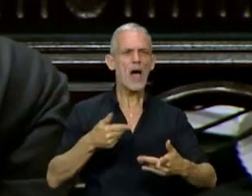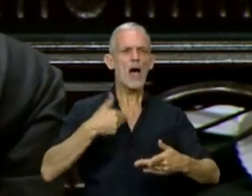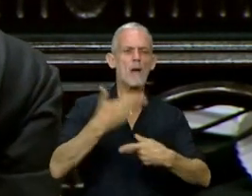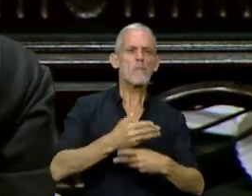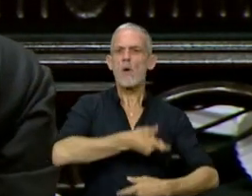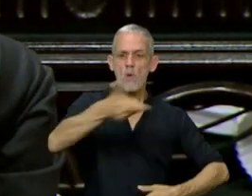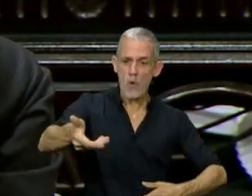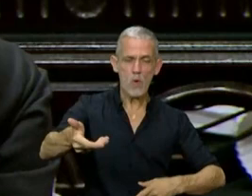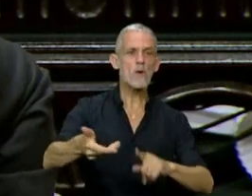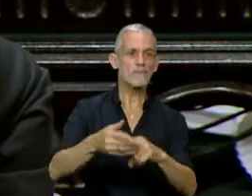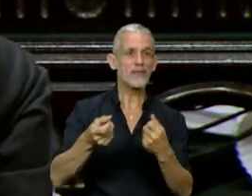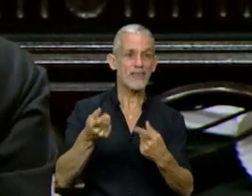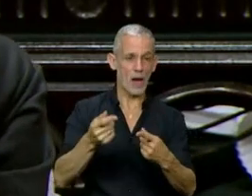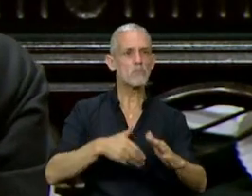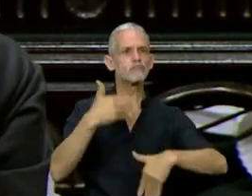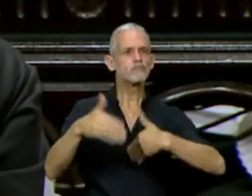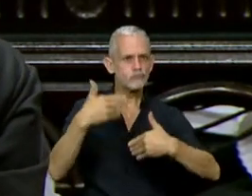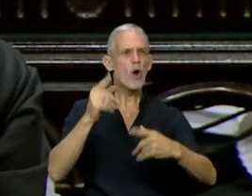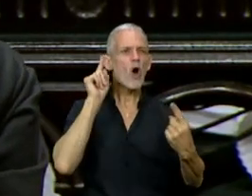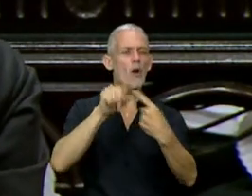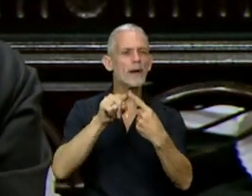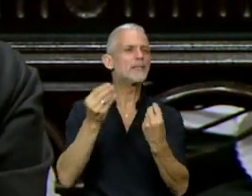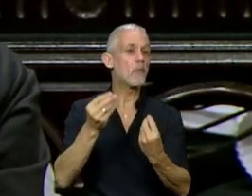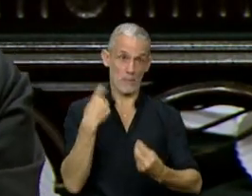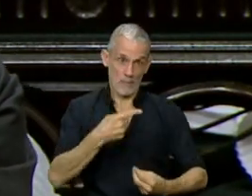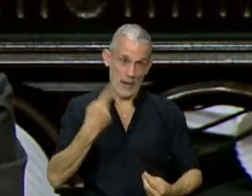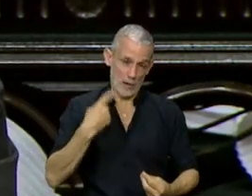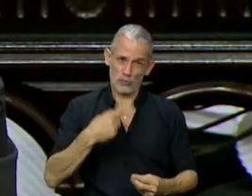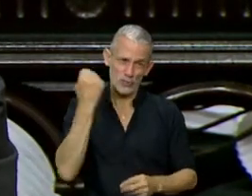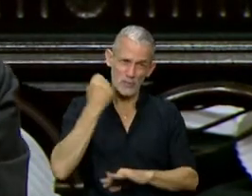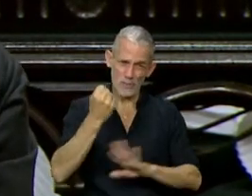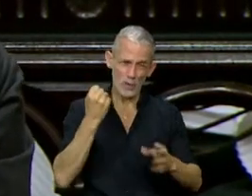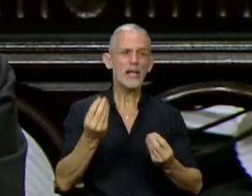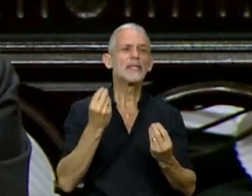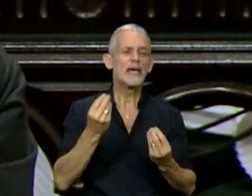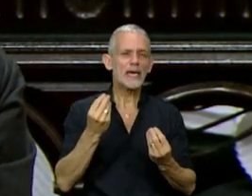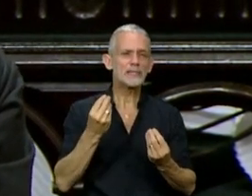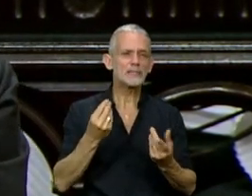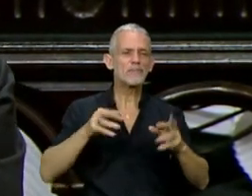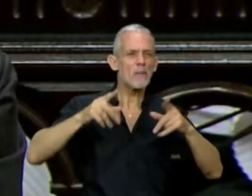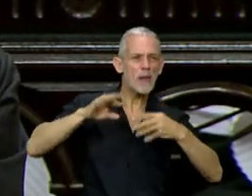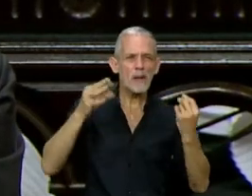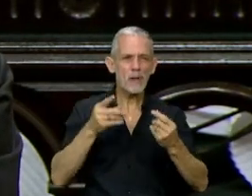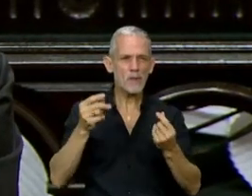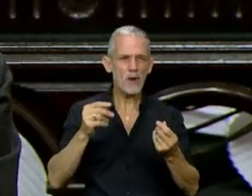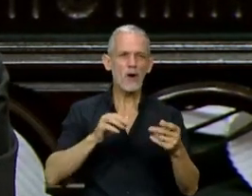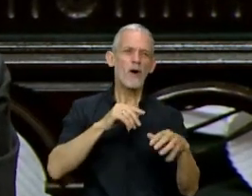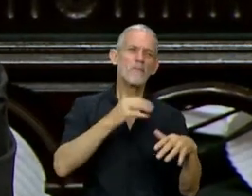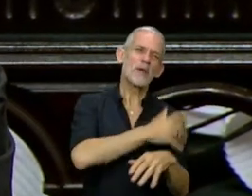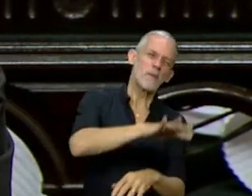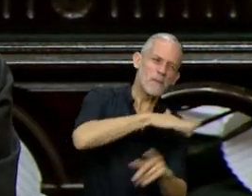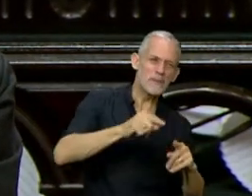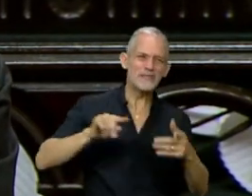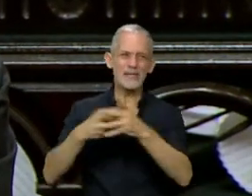nuevamente inversiones que nos van a permitir avanzar en un objetivo que para nosotros es trascendente, que es la política de integración